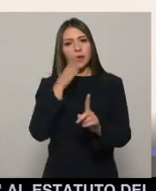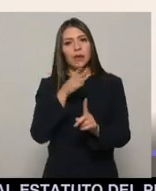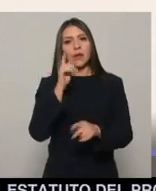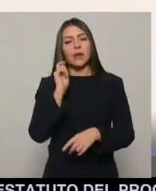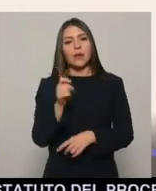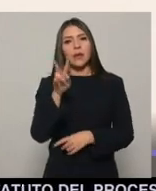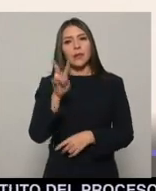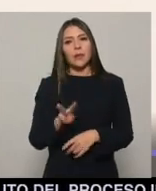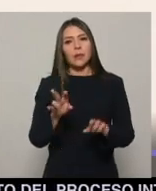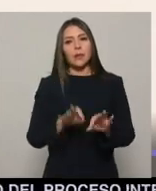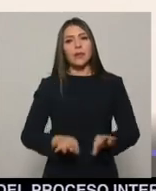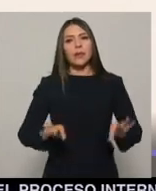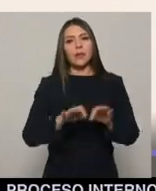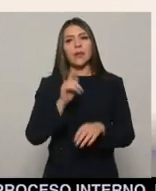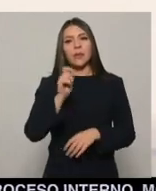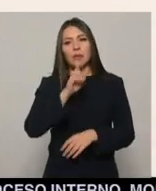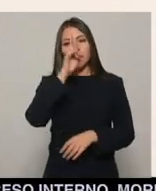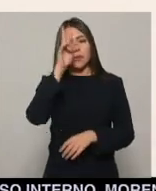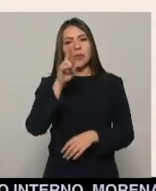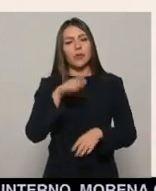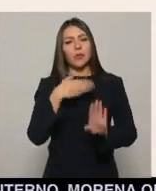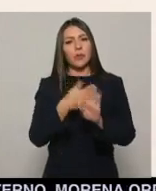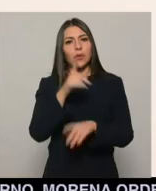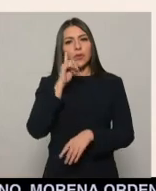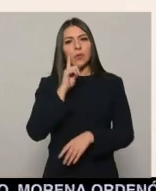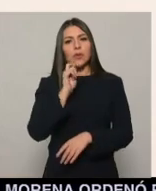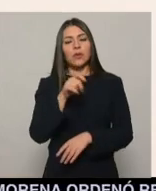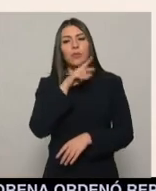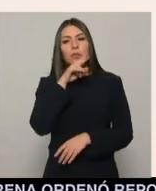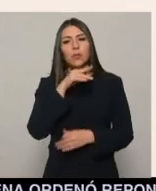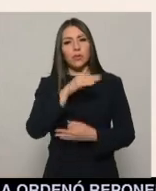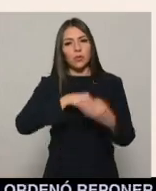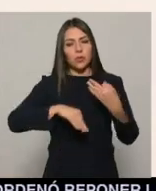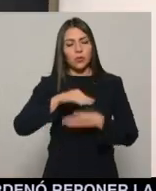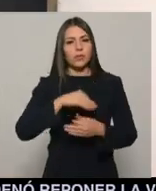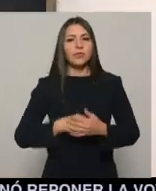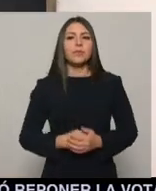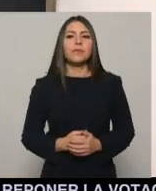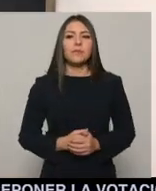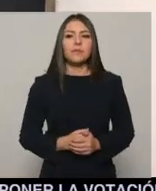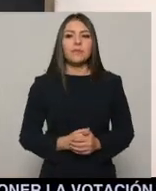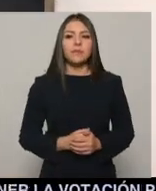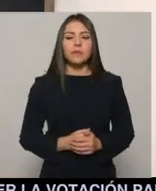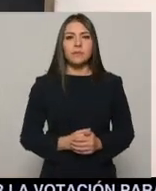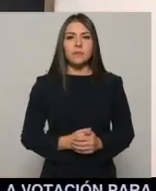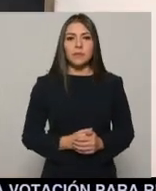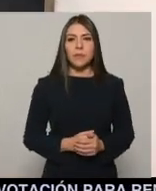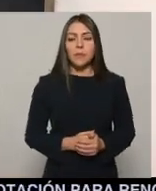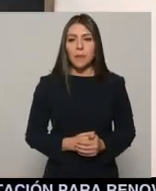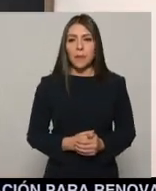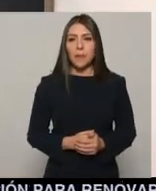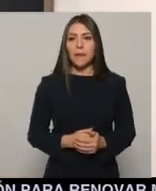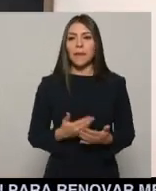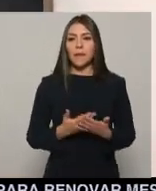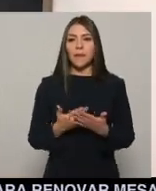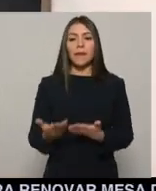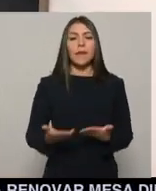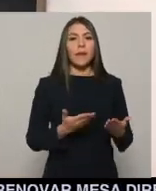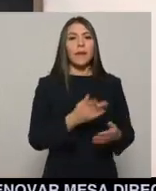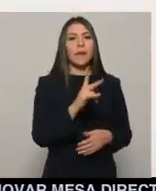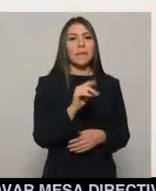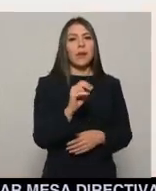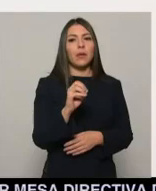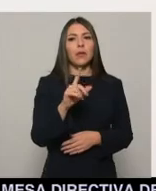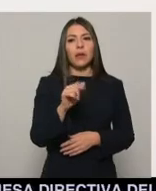lo que realmente importa, que es la violencia de género que nos está aquejando a todos. También me da muchísimo gusto de presentarles a Paola Rosales.